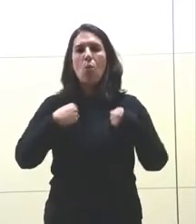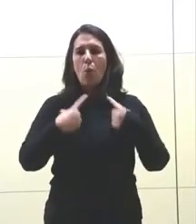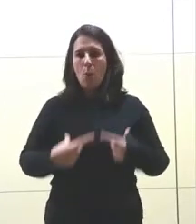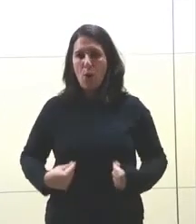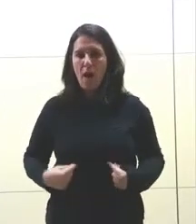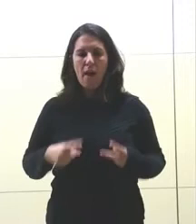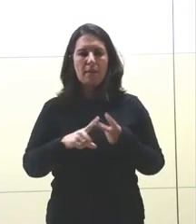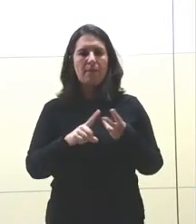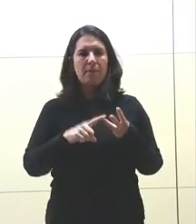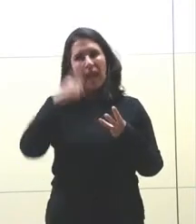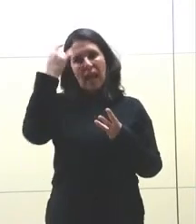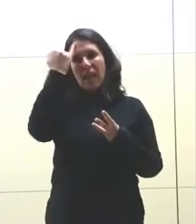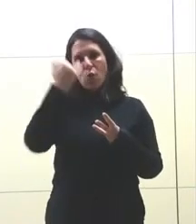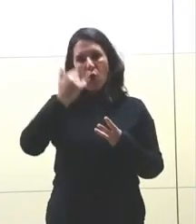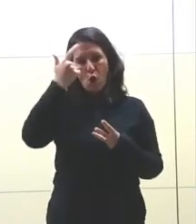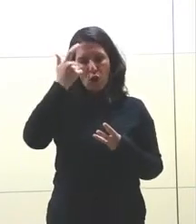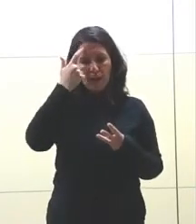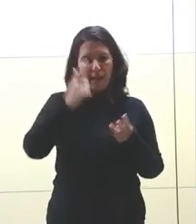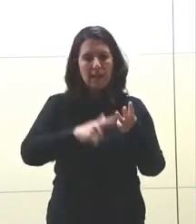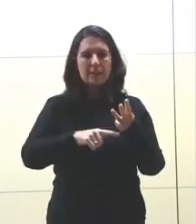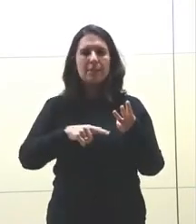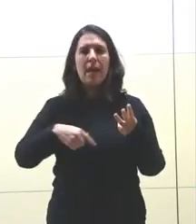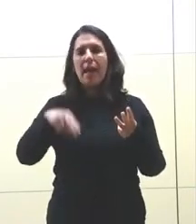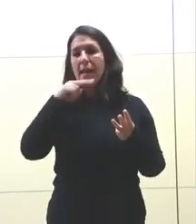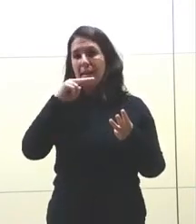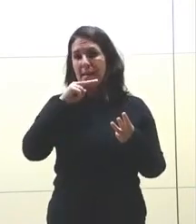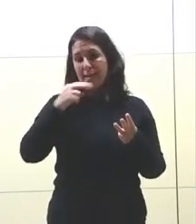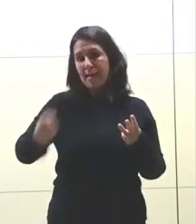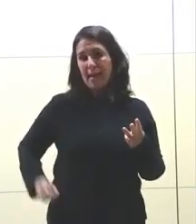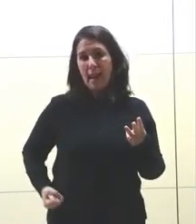pulmonares, neurológicas, renales.